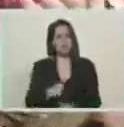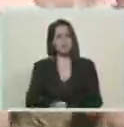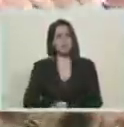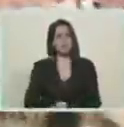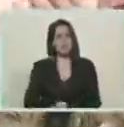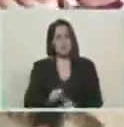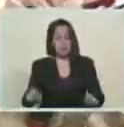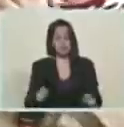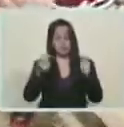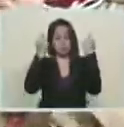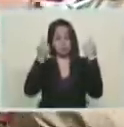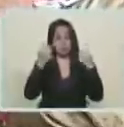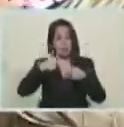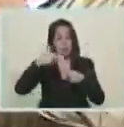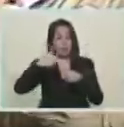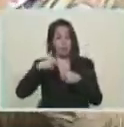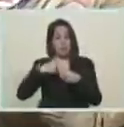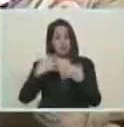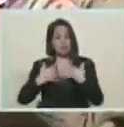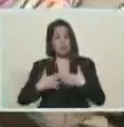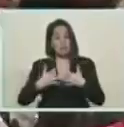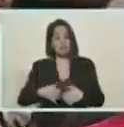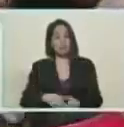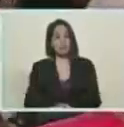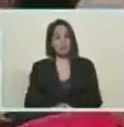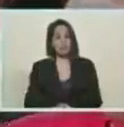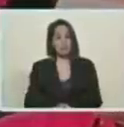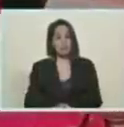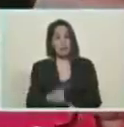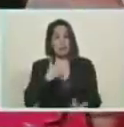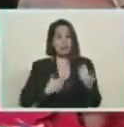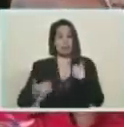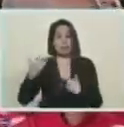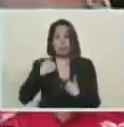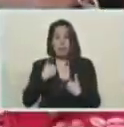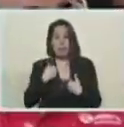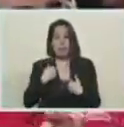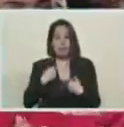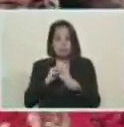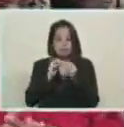nos recuperamos de las heridas.